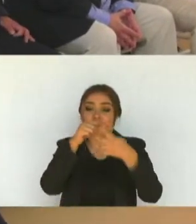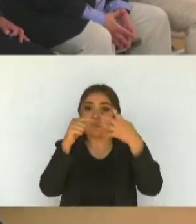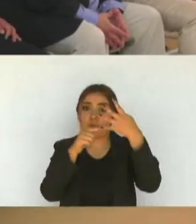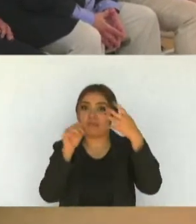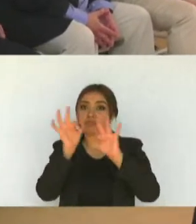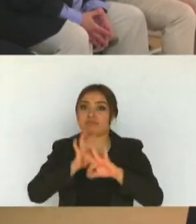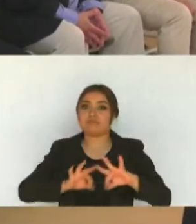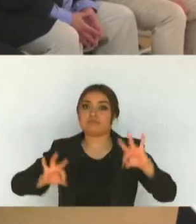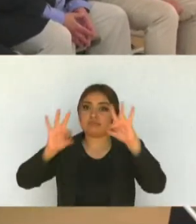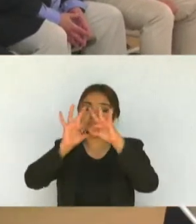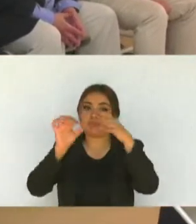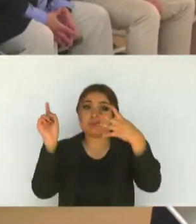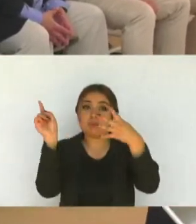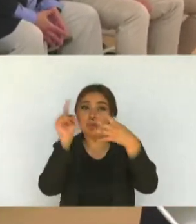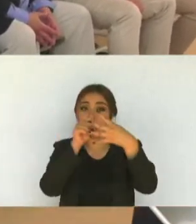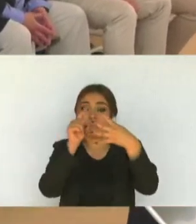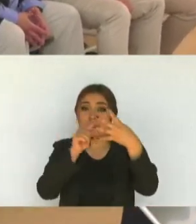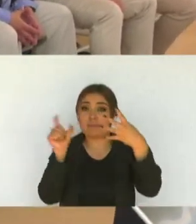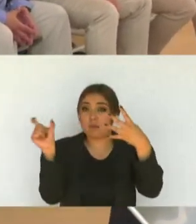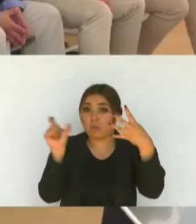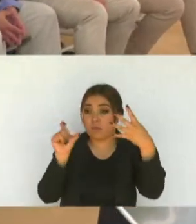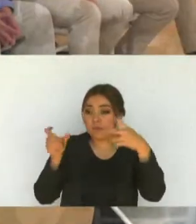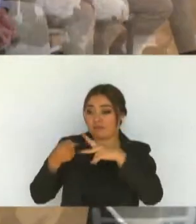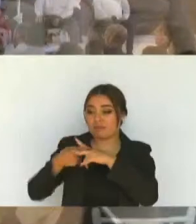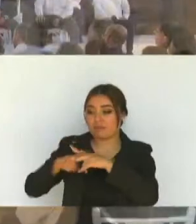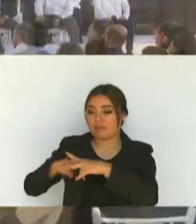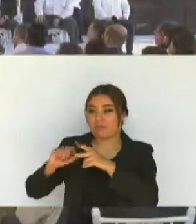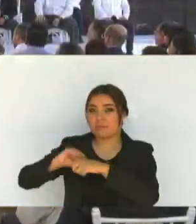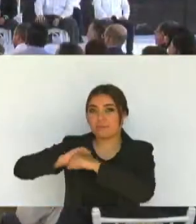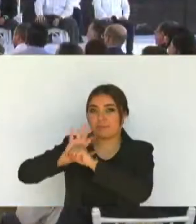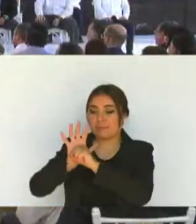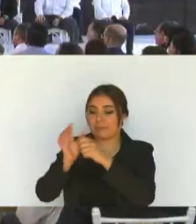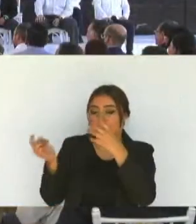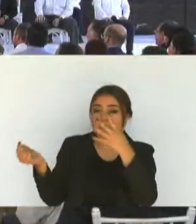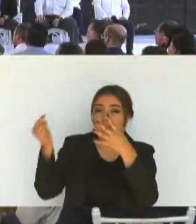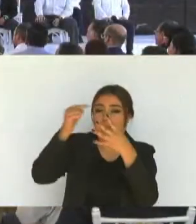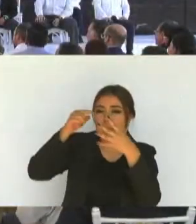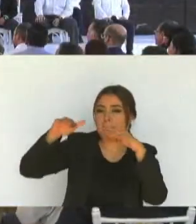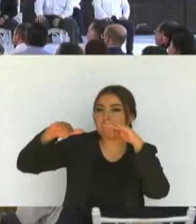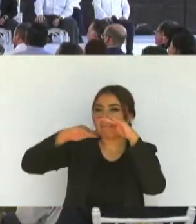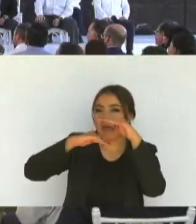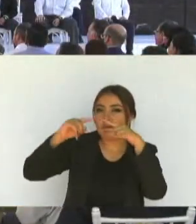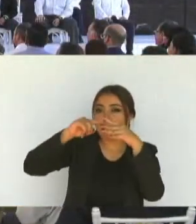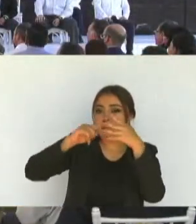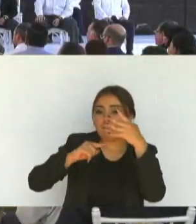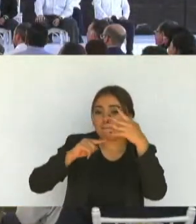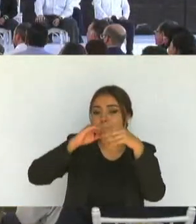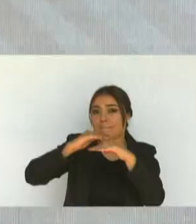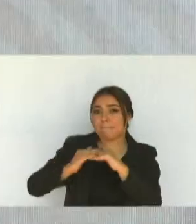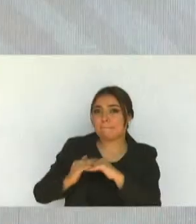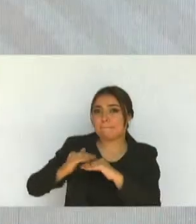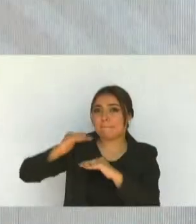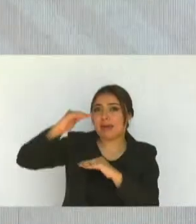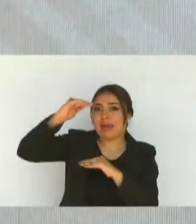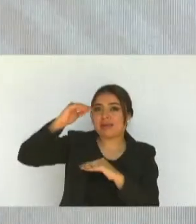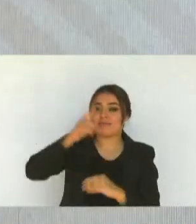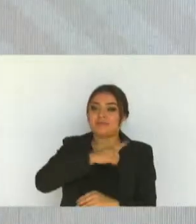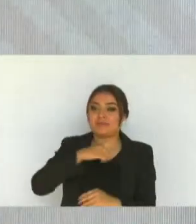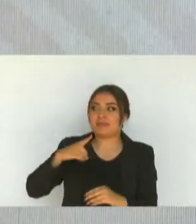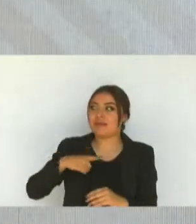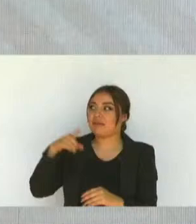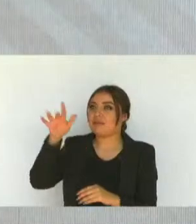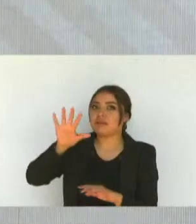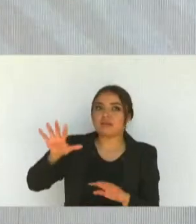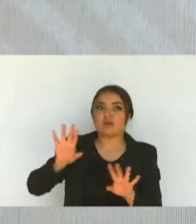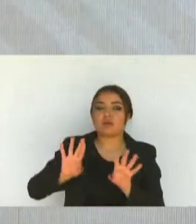de la fase aguda de la pandemia a la subaguda, que es la disminución de transmisión en la comunidad, que